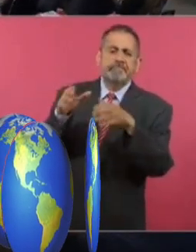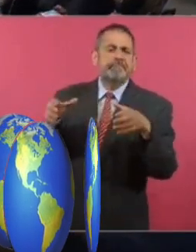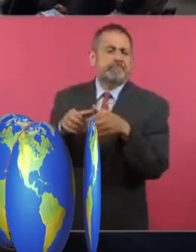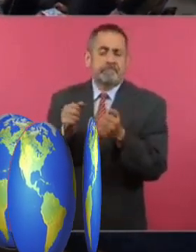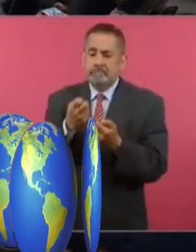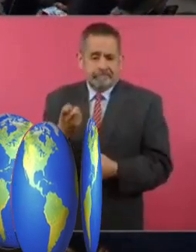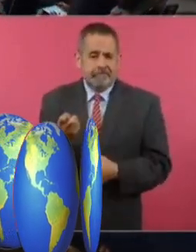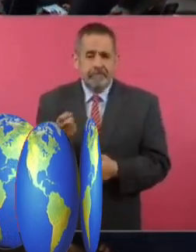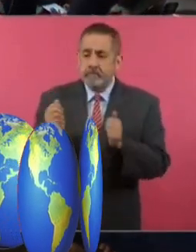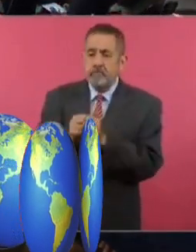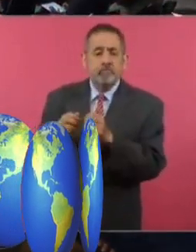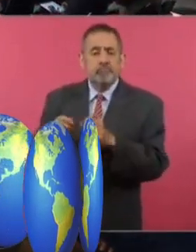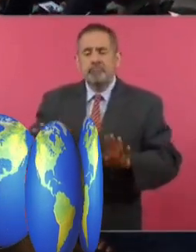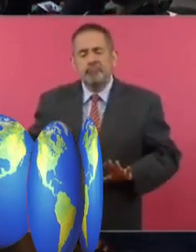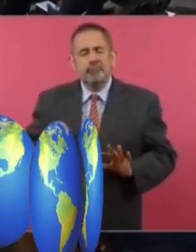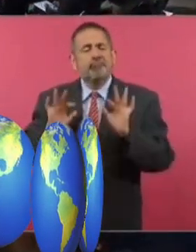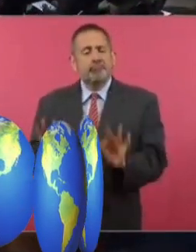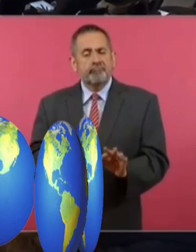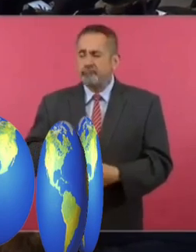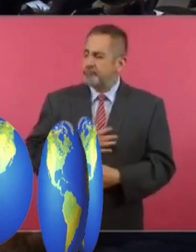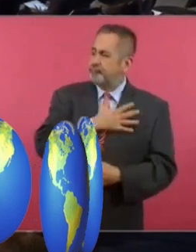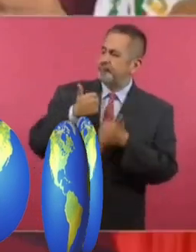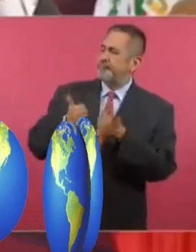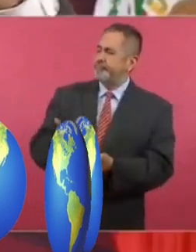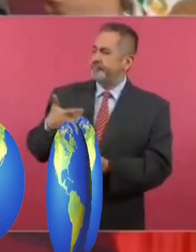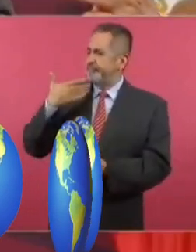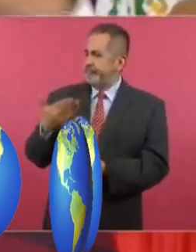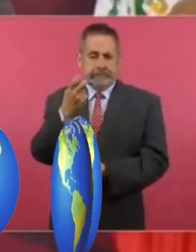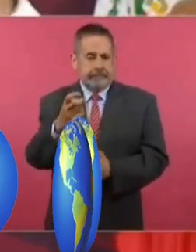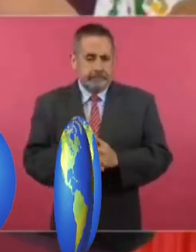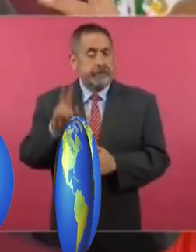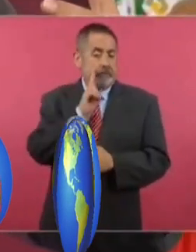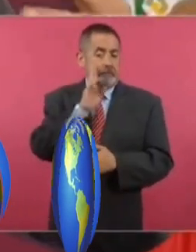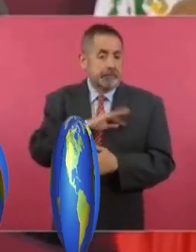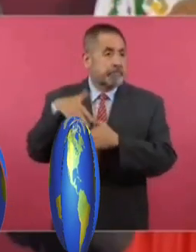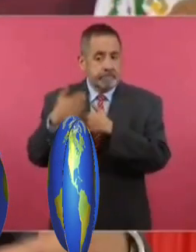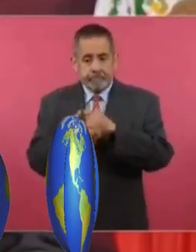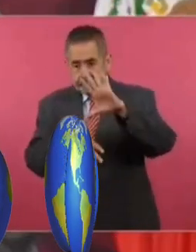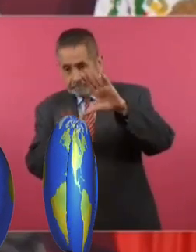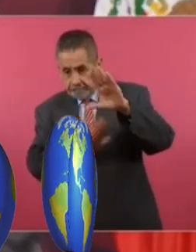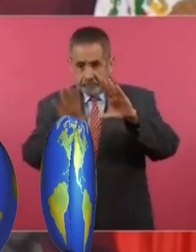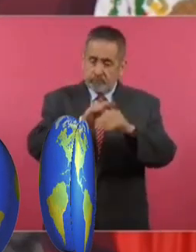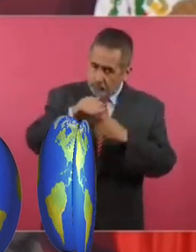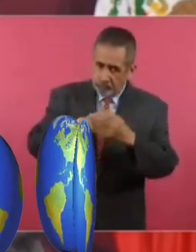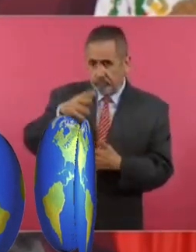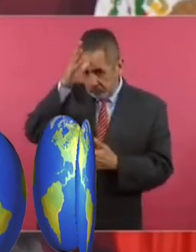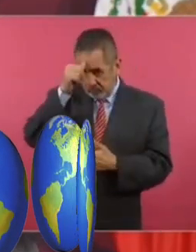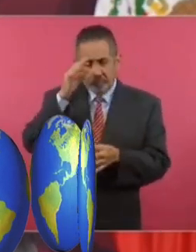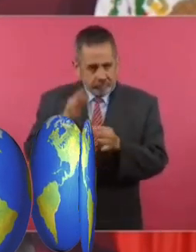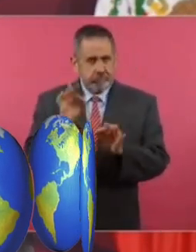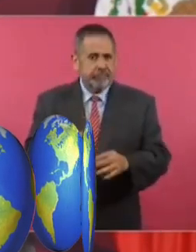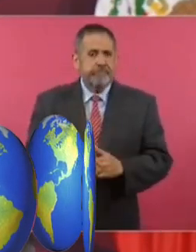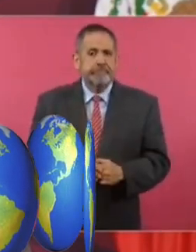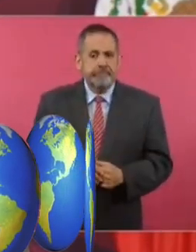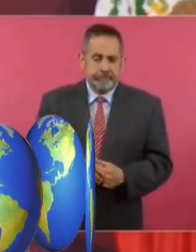lo mejor es el crecimiento con bienestar. Entonces, sí se puede lograr este acuerdo entre todos, sin